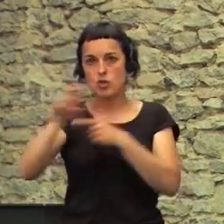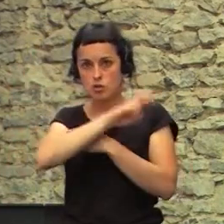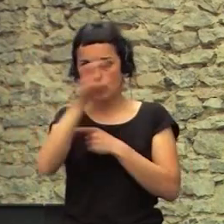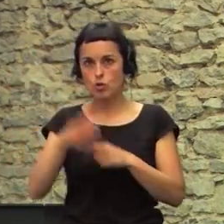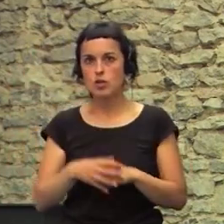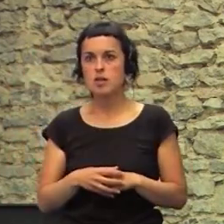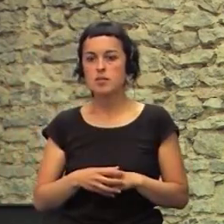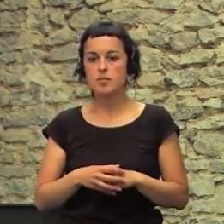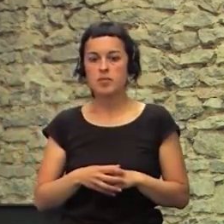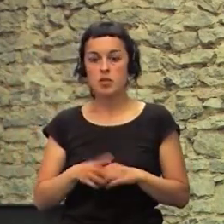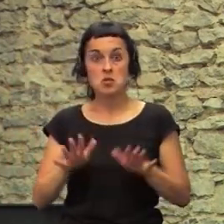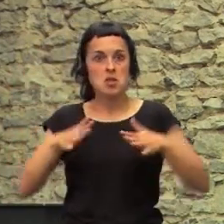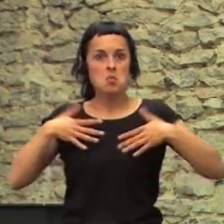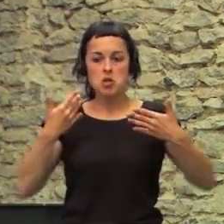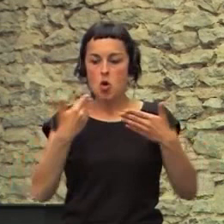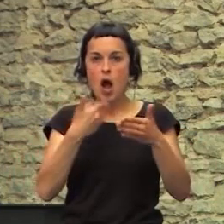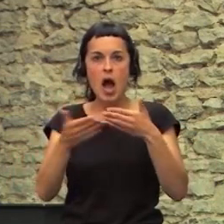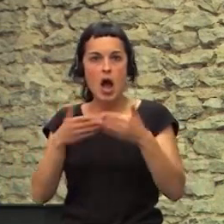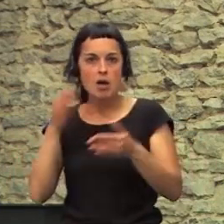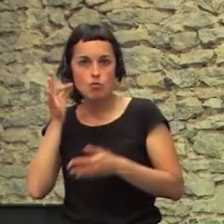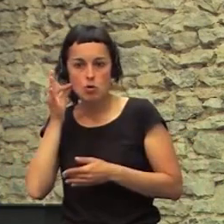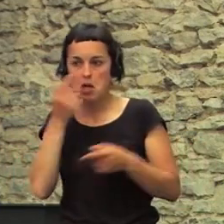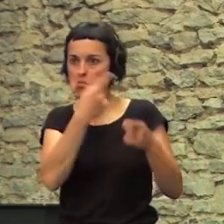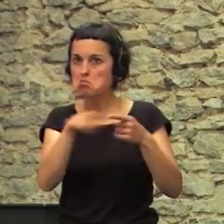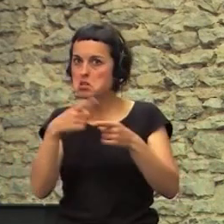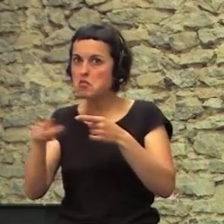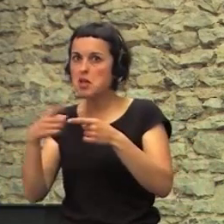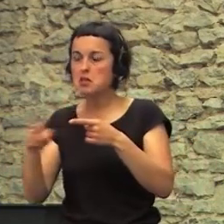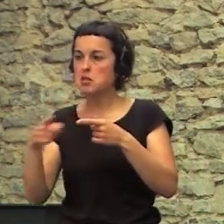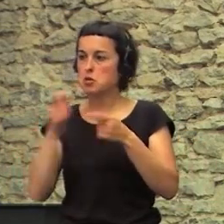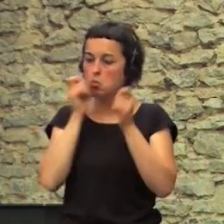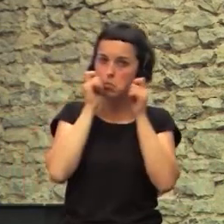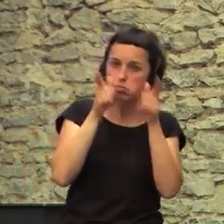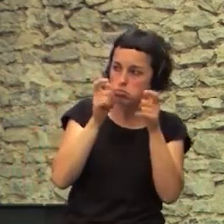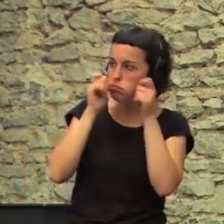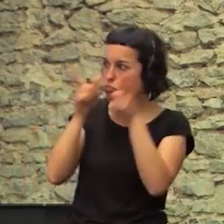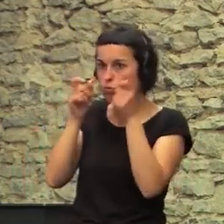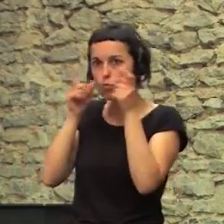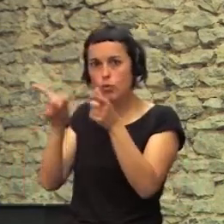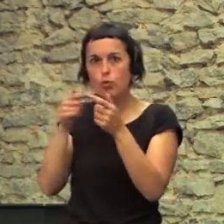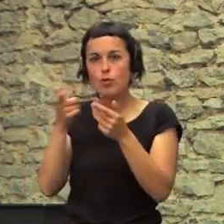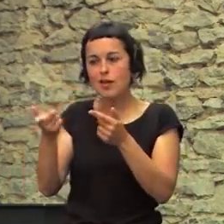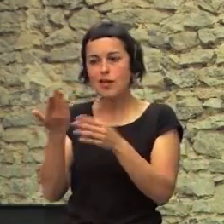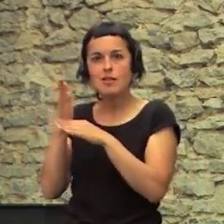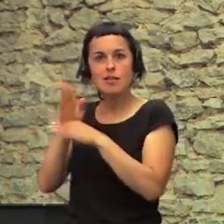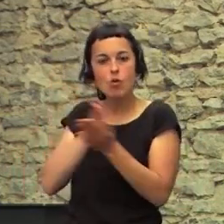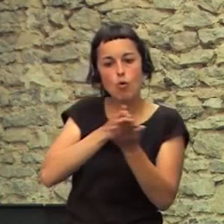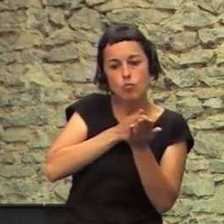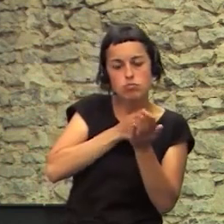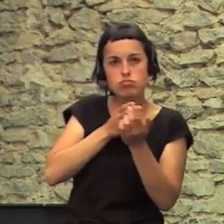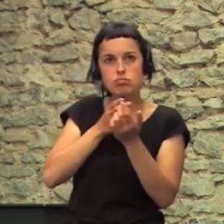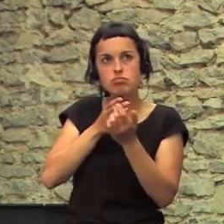descubrir muchísimas autoras que deconstruían este determinismo biológico, que ofrecían modelos alternativos